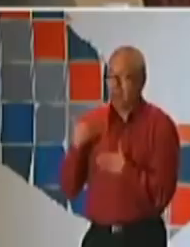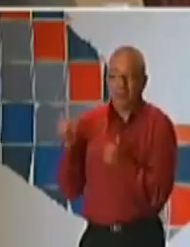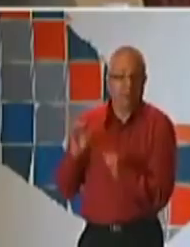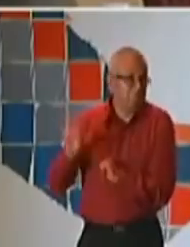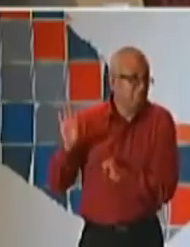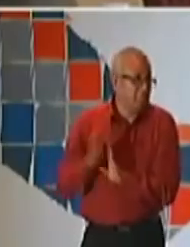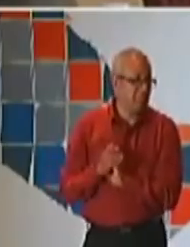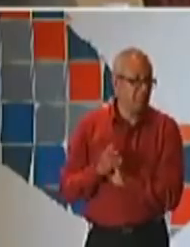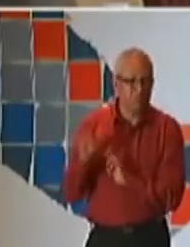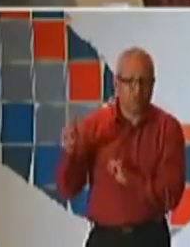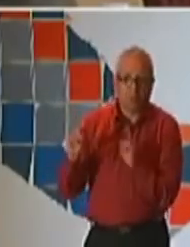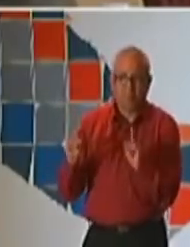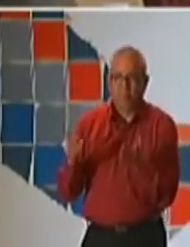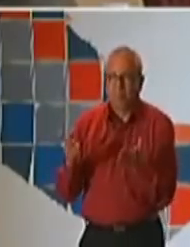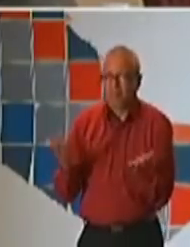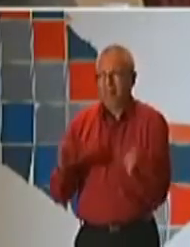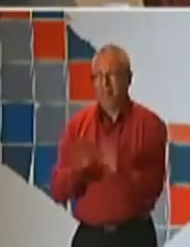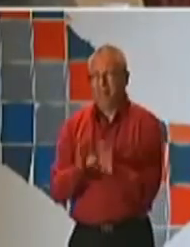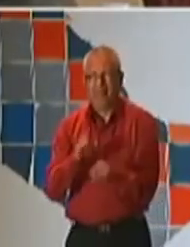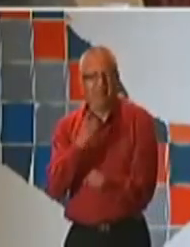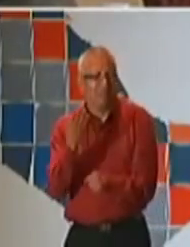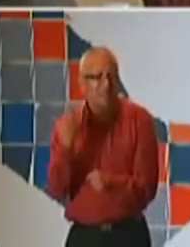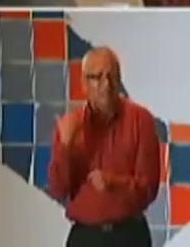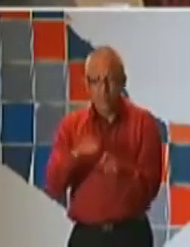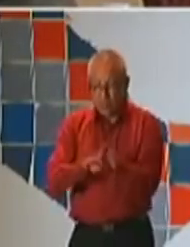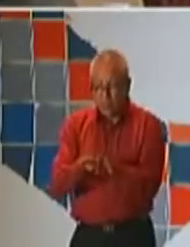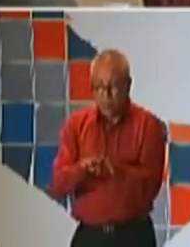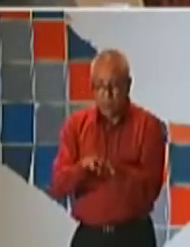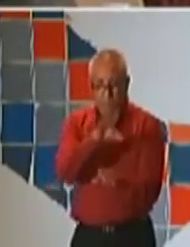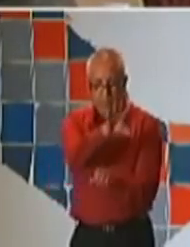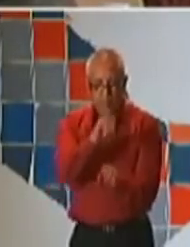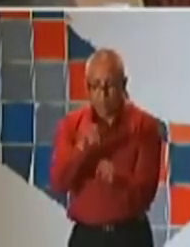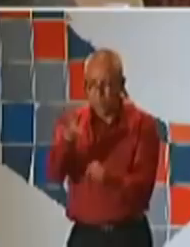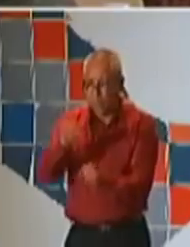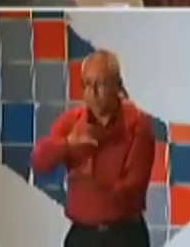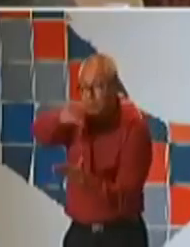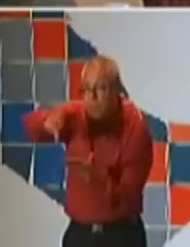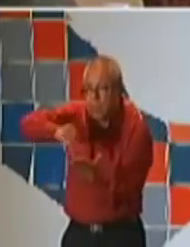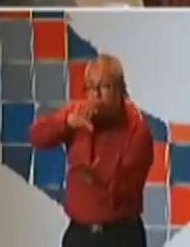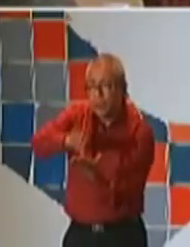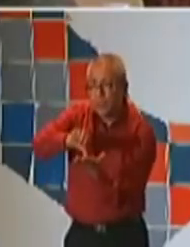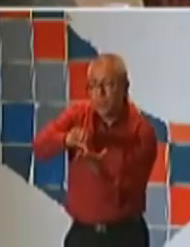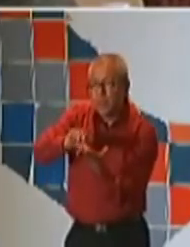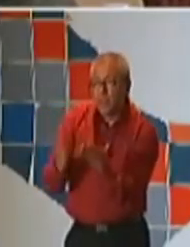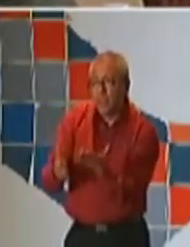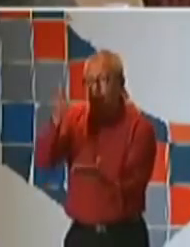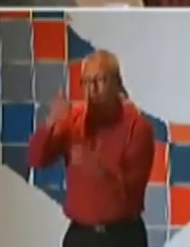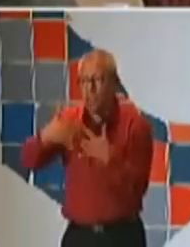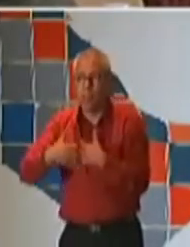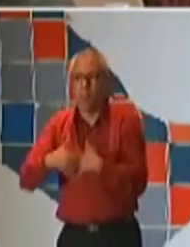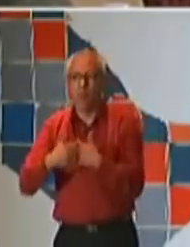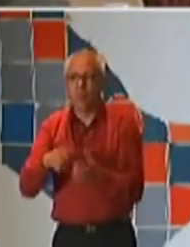trabajo ya no está concentrado Así es en todas partes y no solo en la actividad privada los contratistas